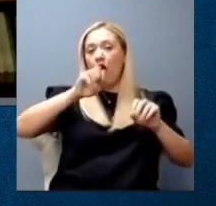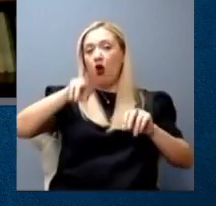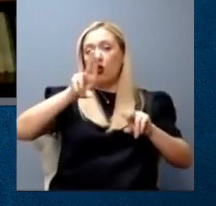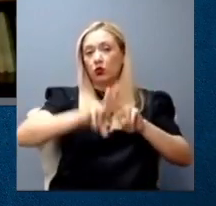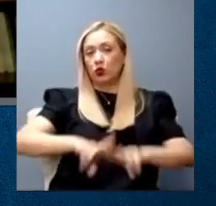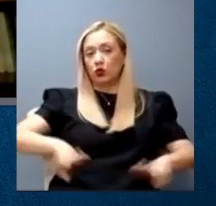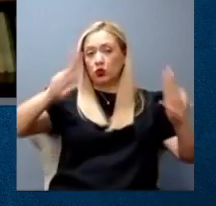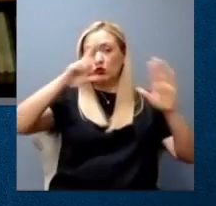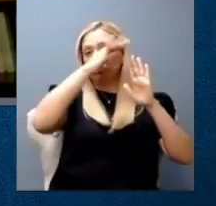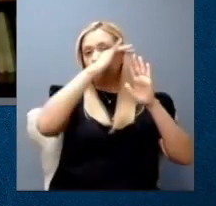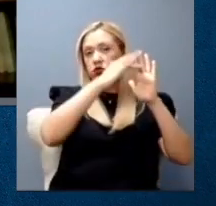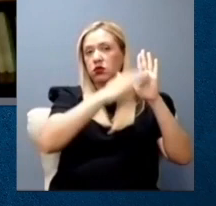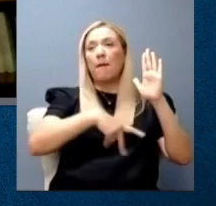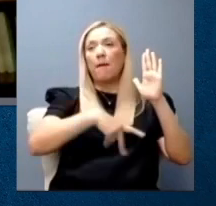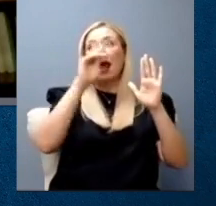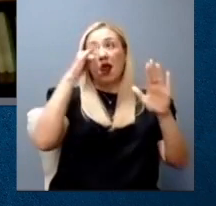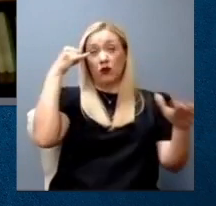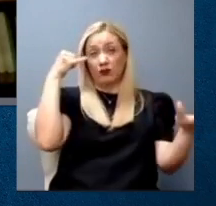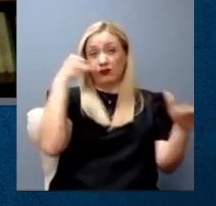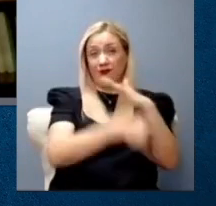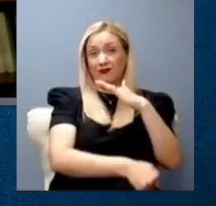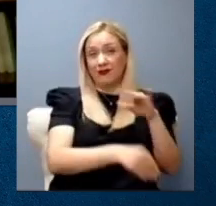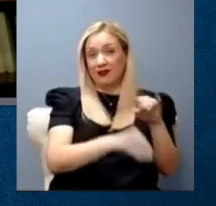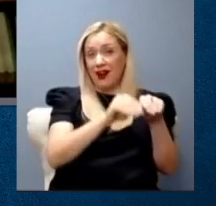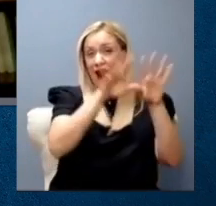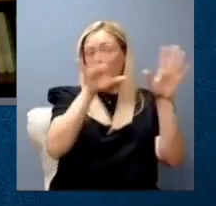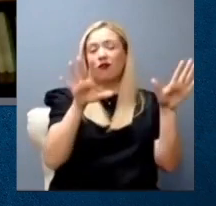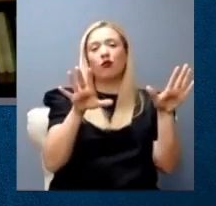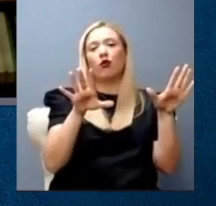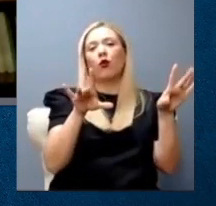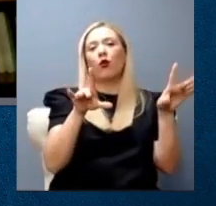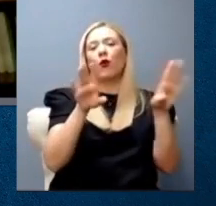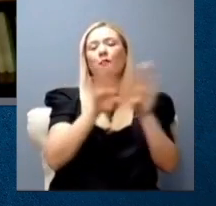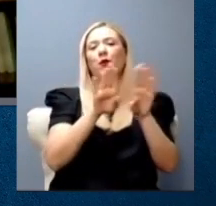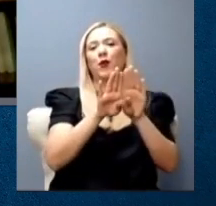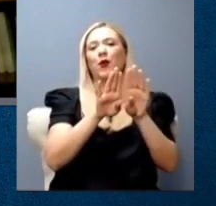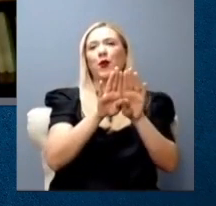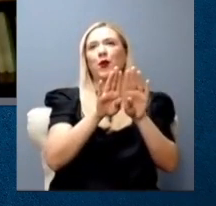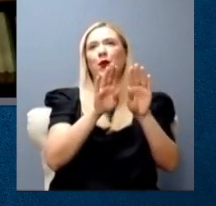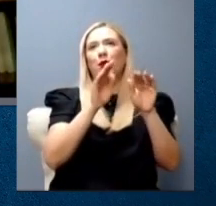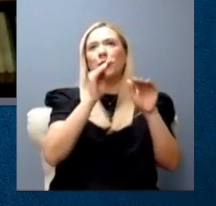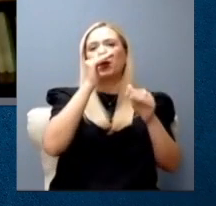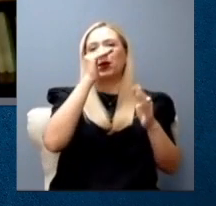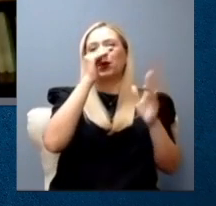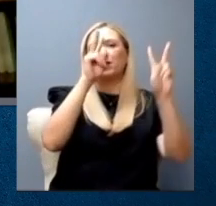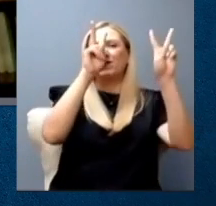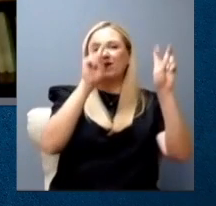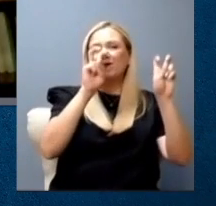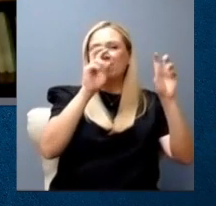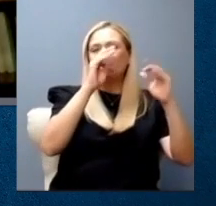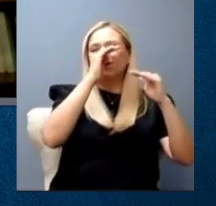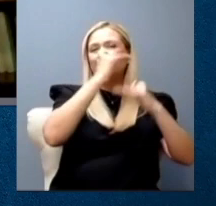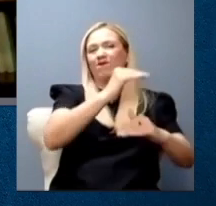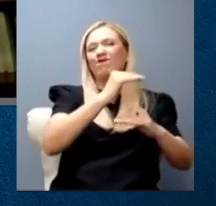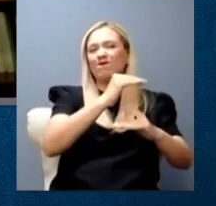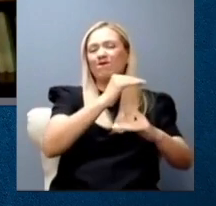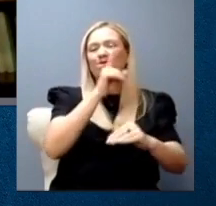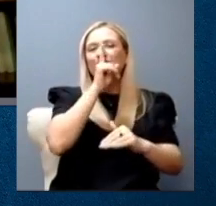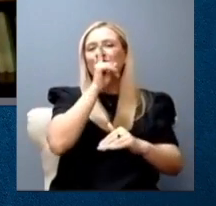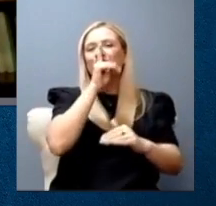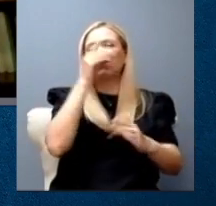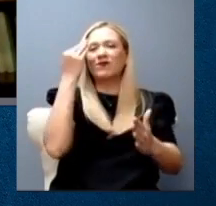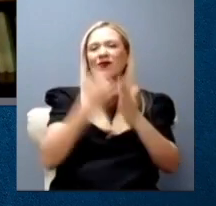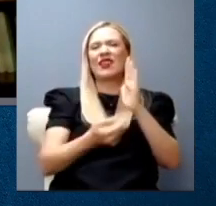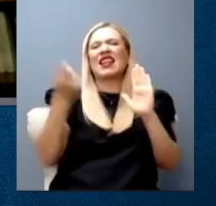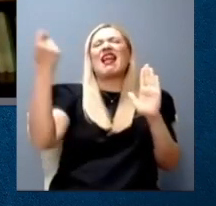no descritos. Es decir, en la Carta de las Naciones Unidas se habla de derechos humanos, pero no se dice qué cosas son los derechos humanos. El qué cosas